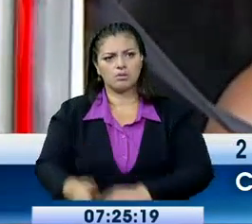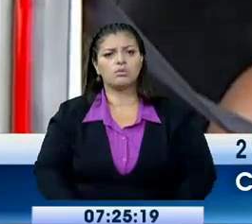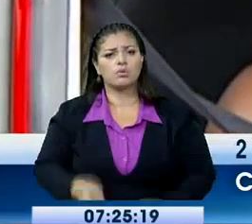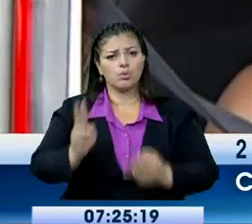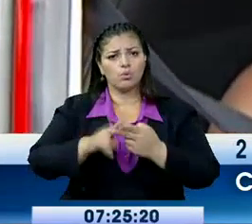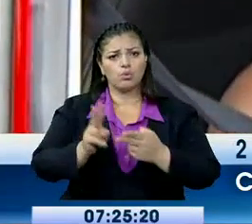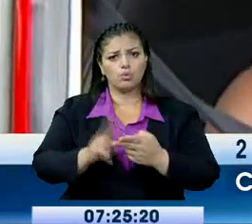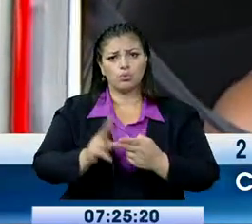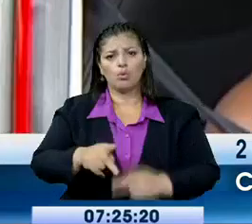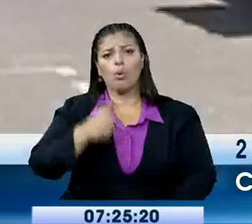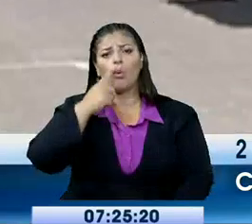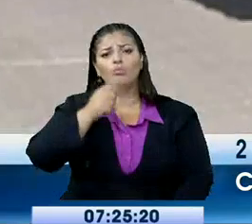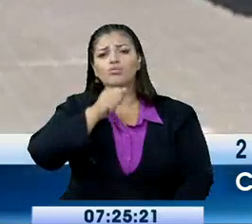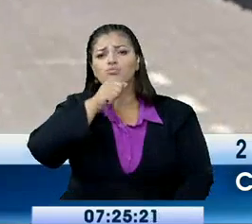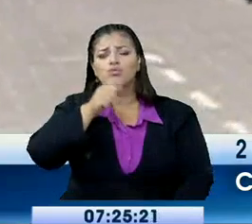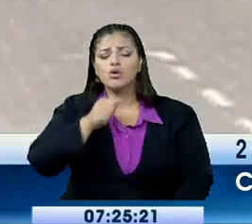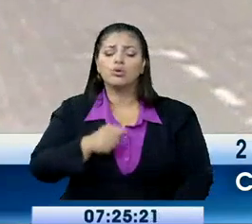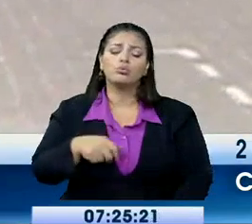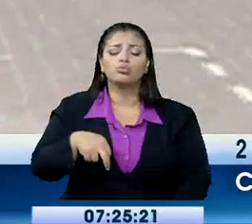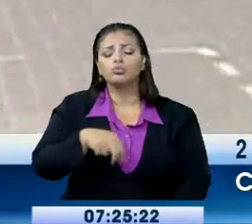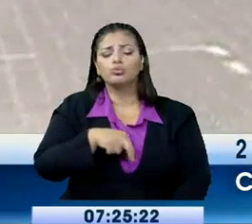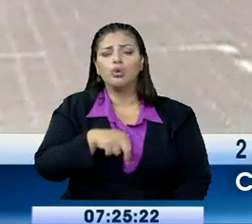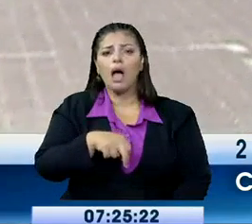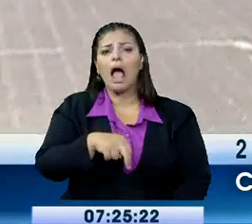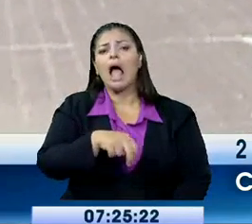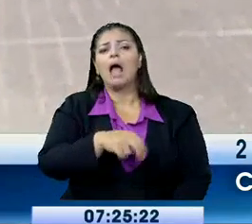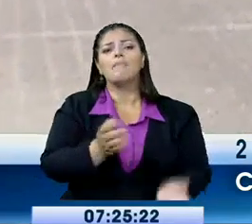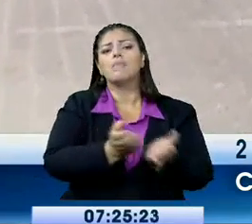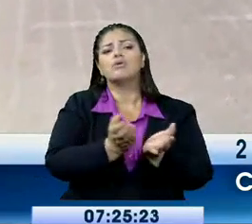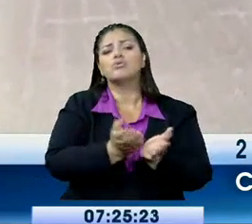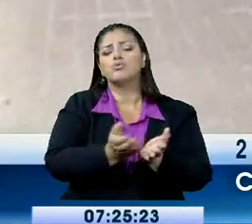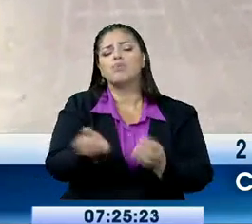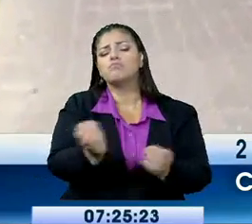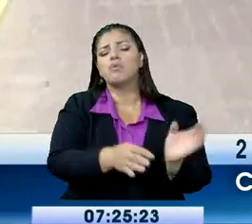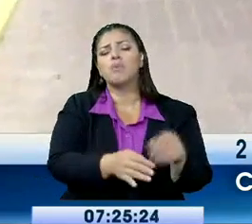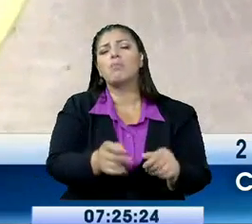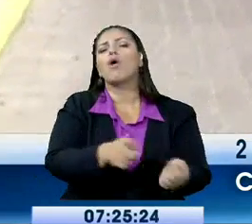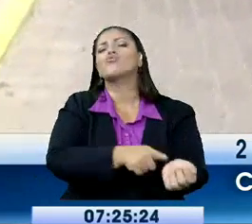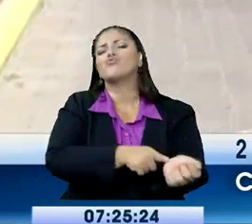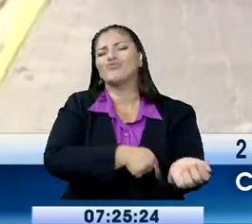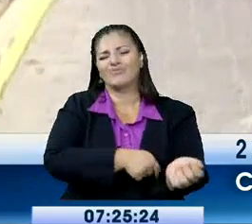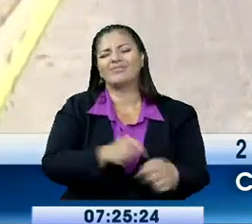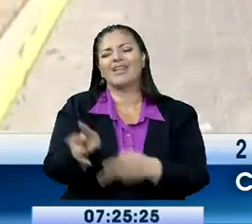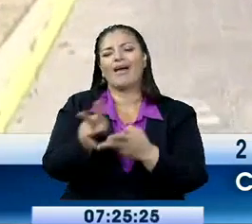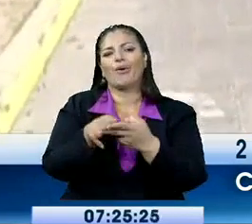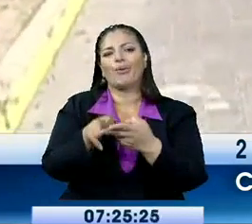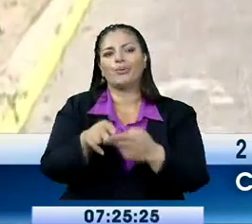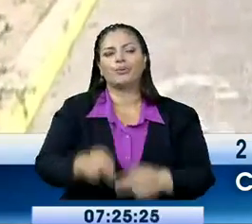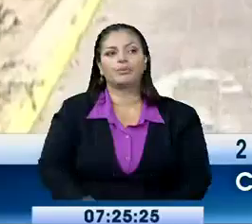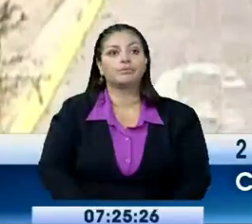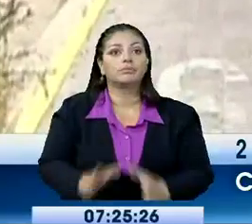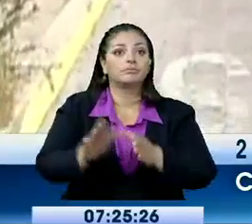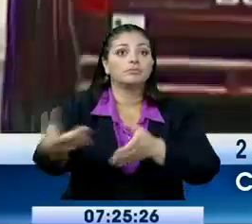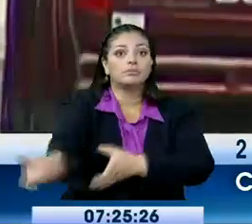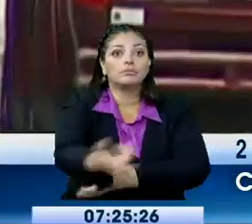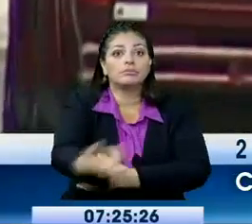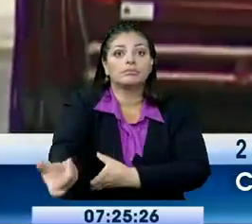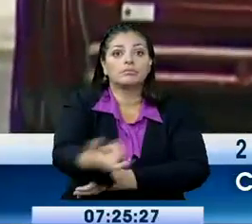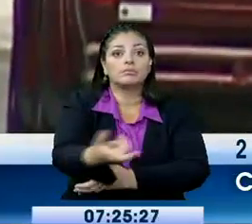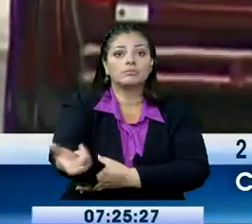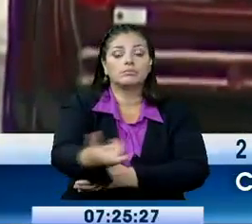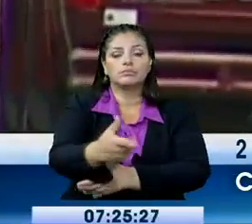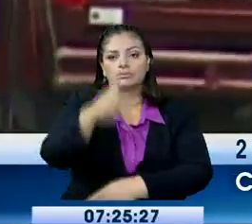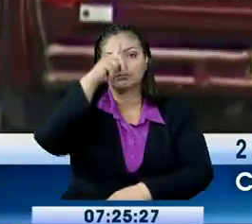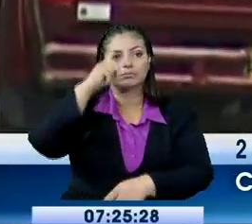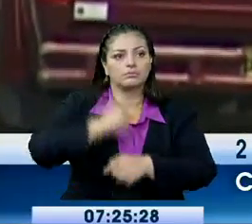a botar la basura y ya. Al sitio llegó personal del Cuerpo de Bomberos de Quito, quien realizó las labores de rescate de los cuerpos. Para que